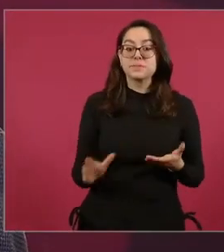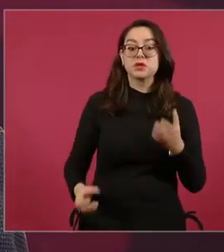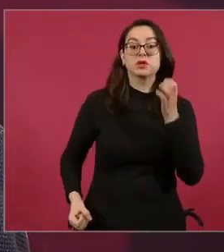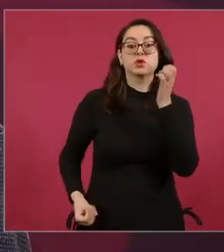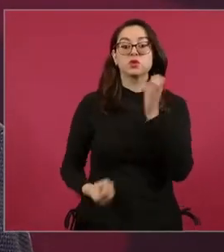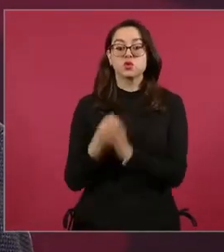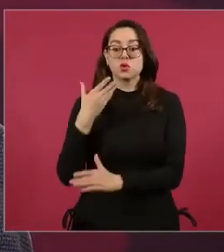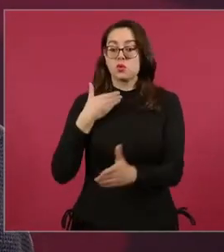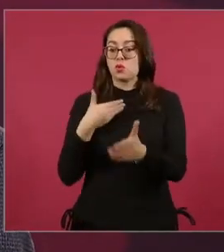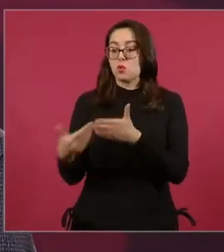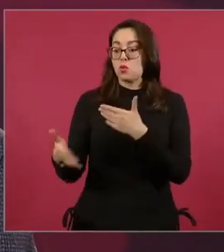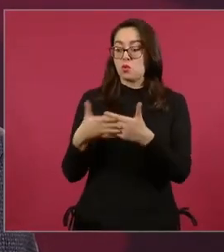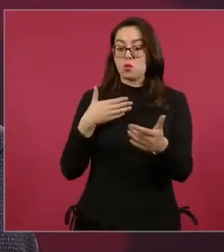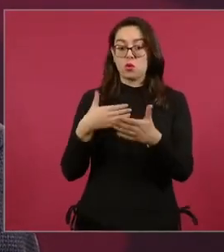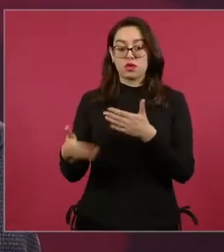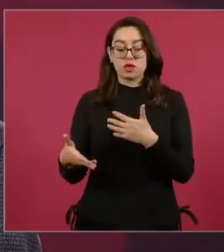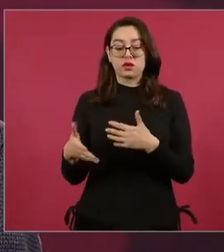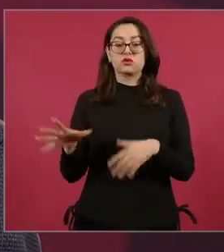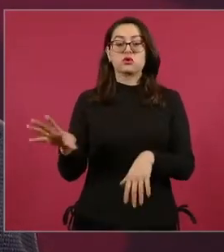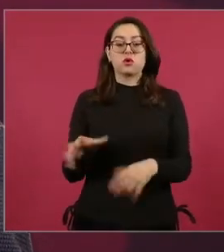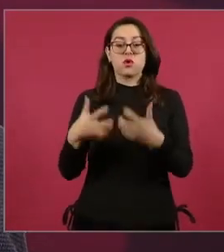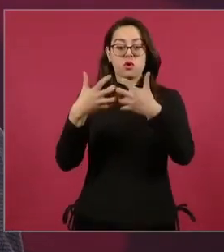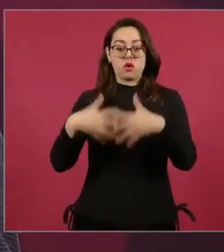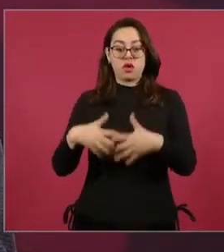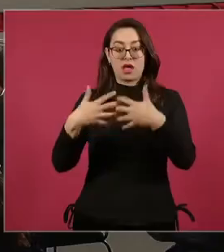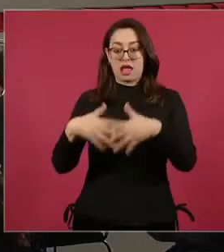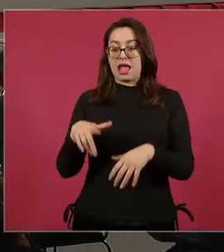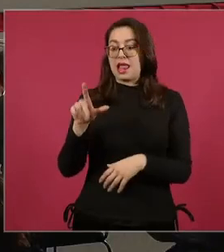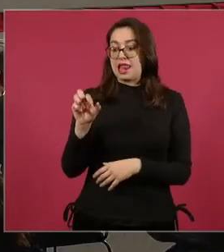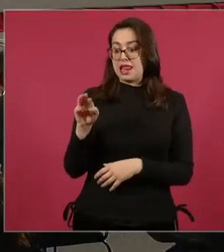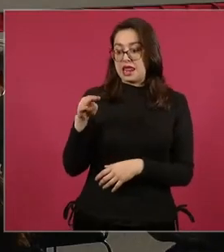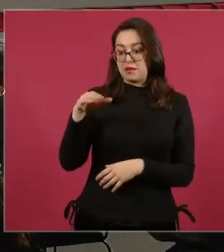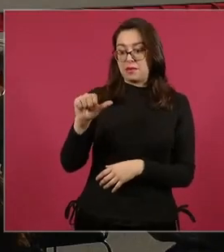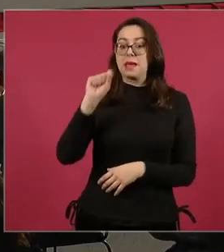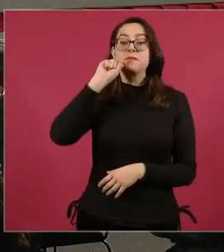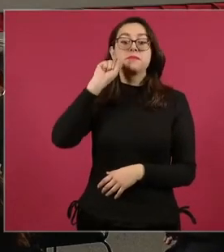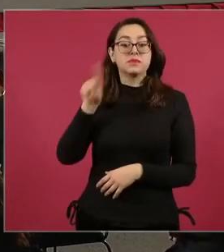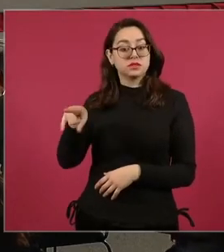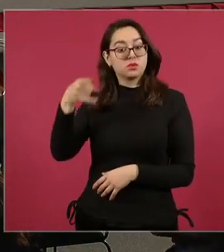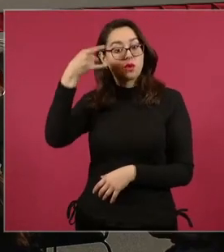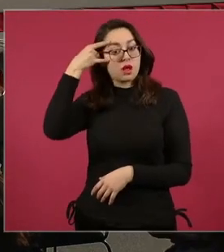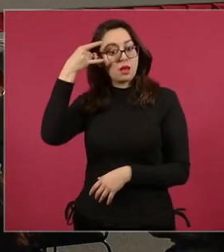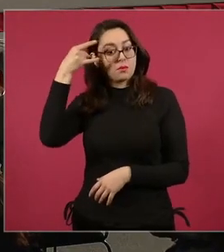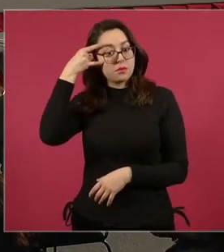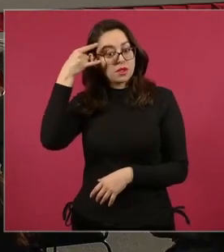gas la central de Lerma, ubicada también en Campeche. Añadirán